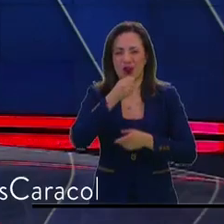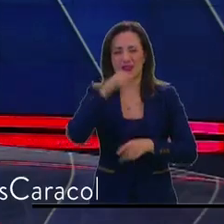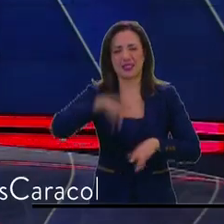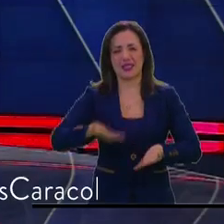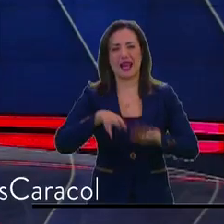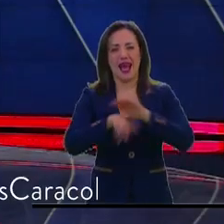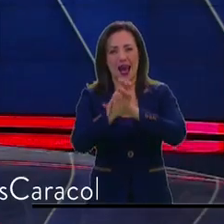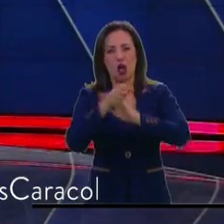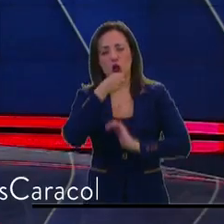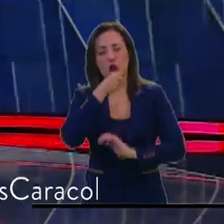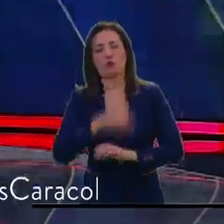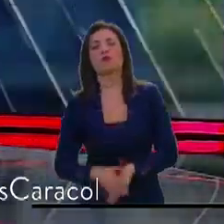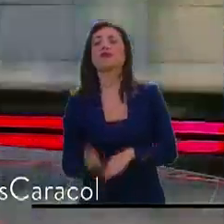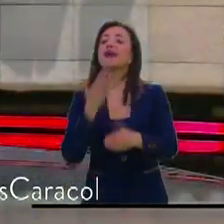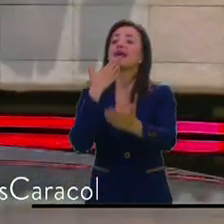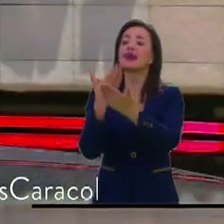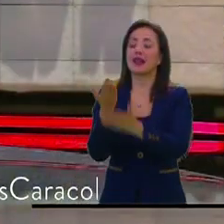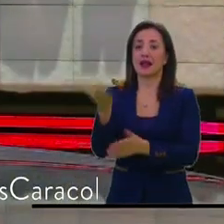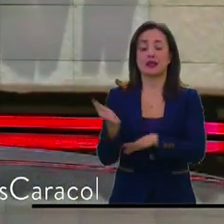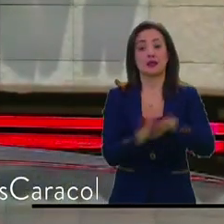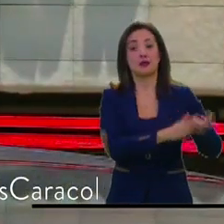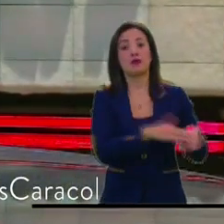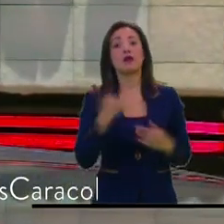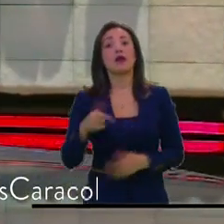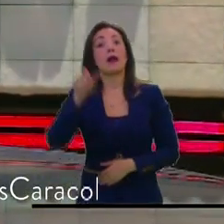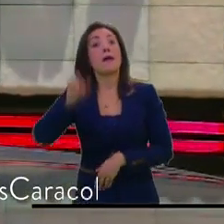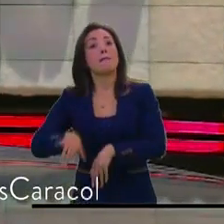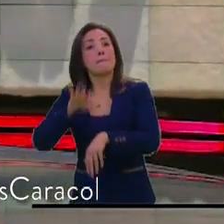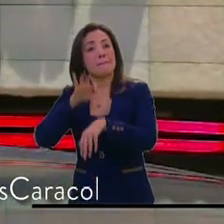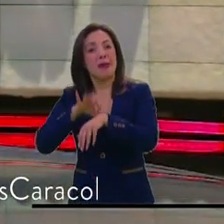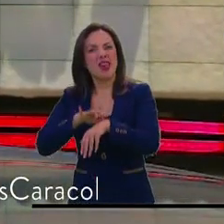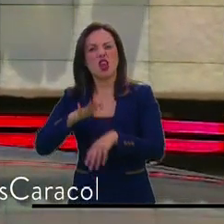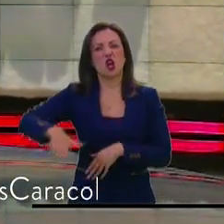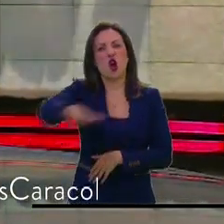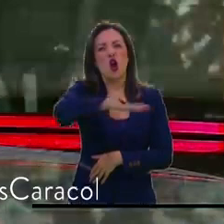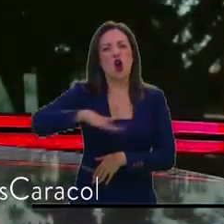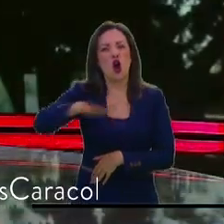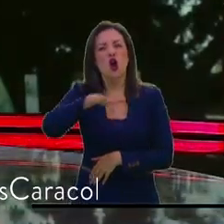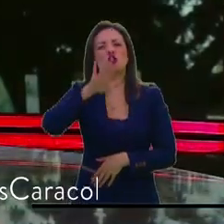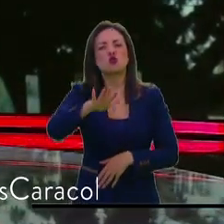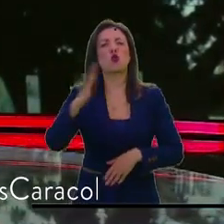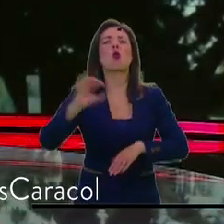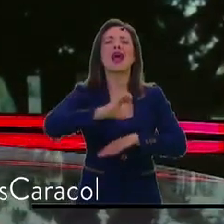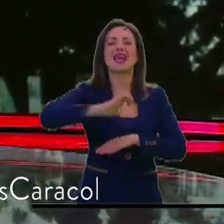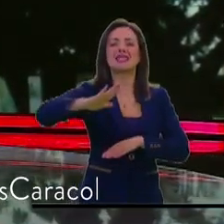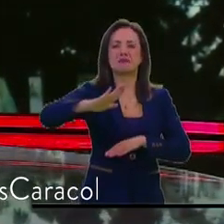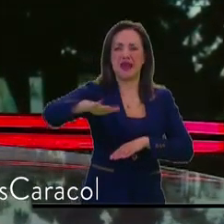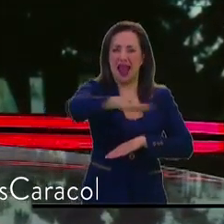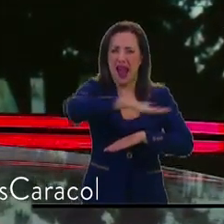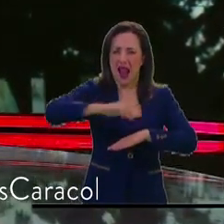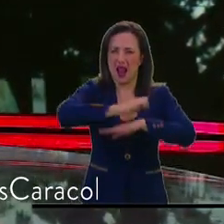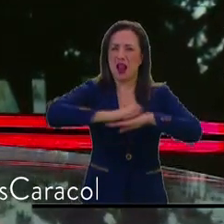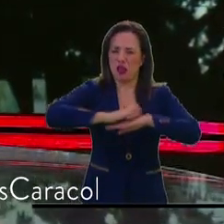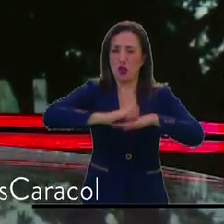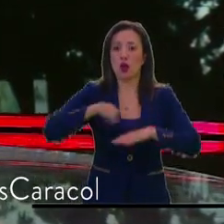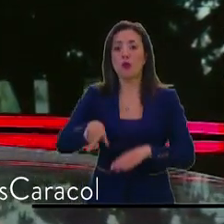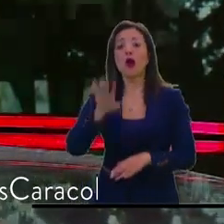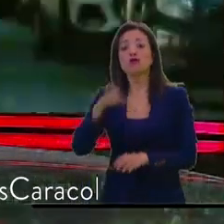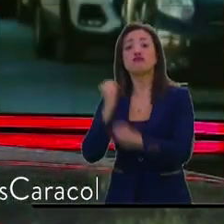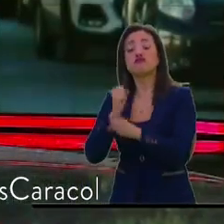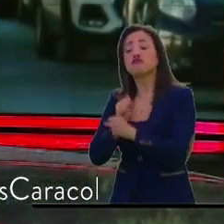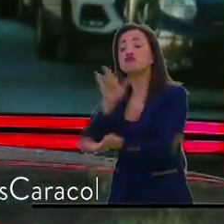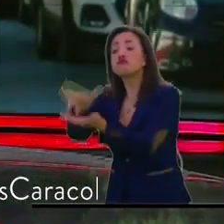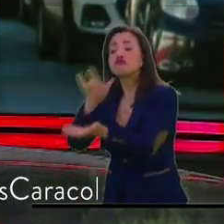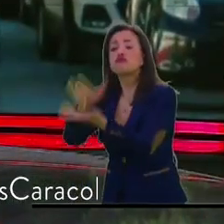médico que atiende a pacientes con COVID-19 en la cárcel del Espinal, Tolima, habría sido discriminado por la administración del conjunto residencial